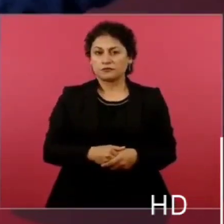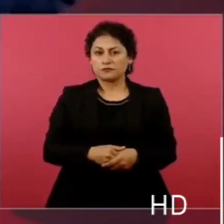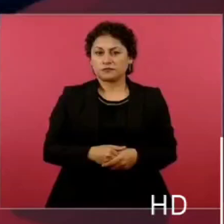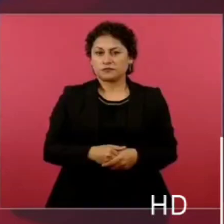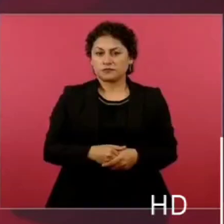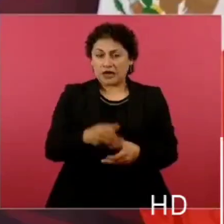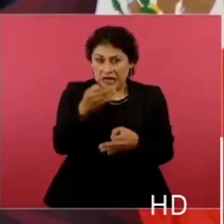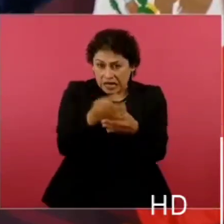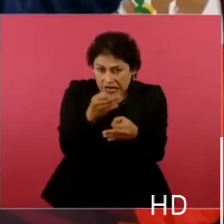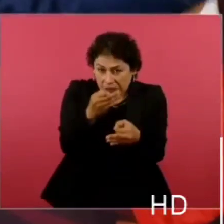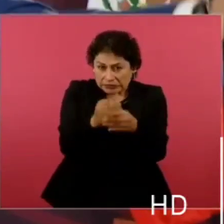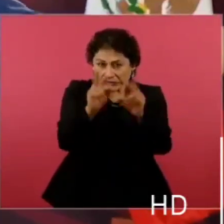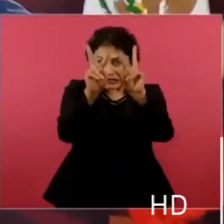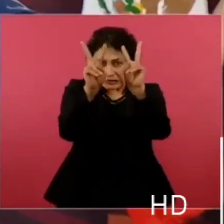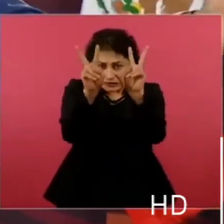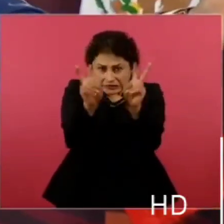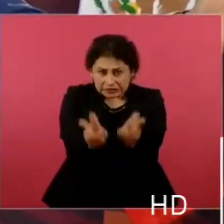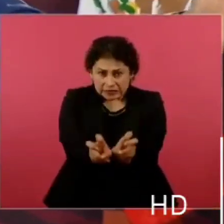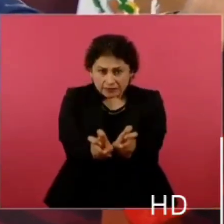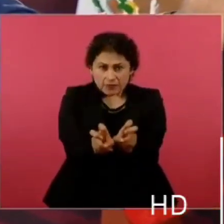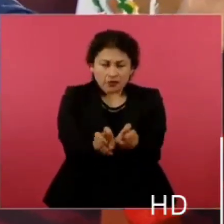un escándalo